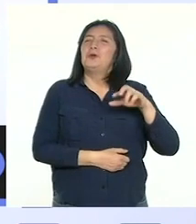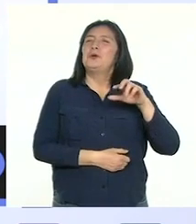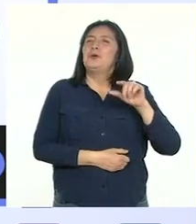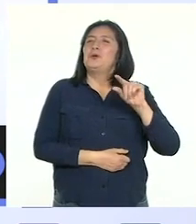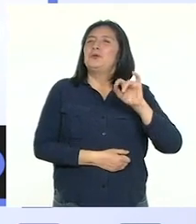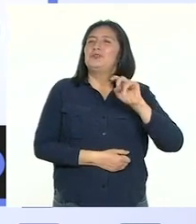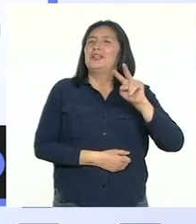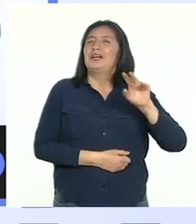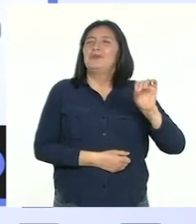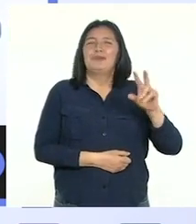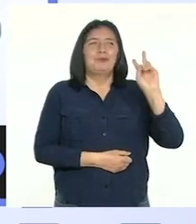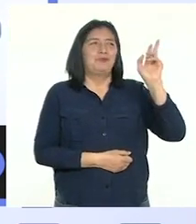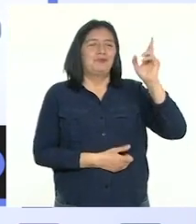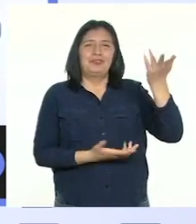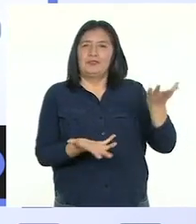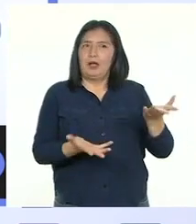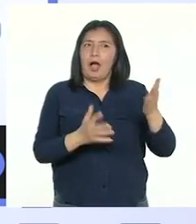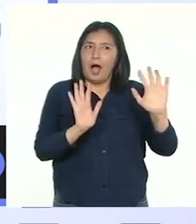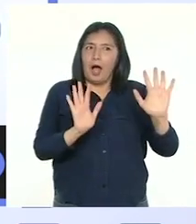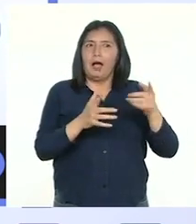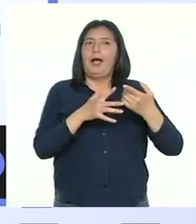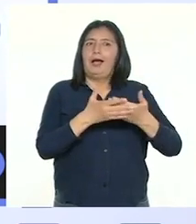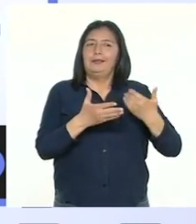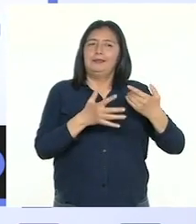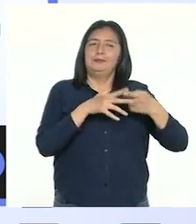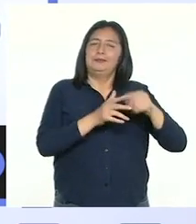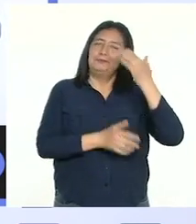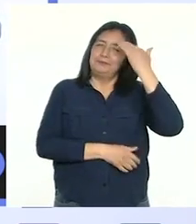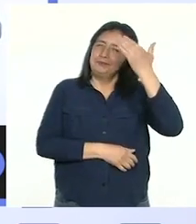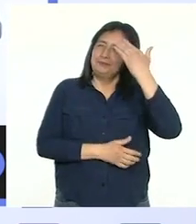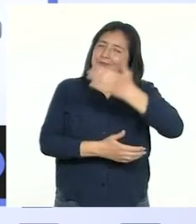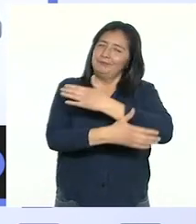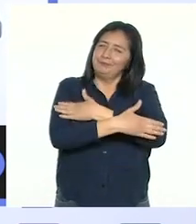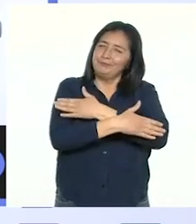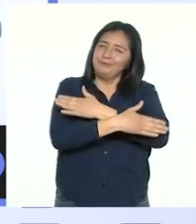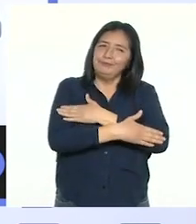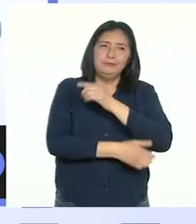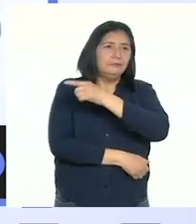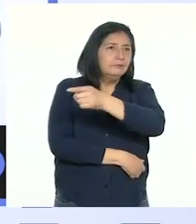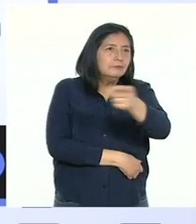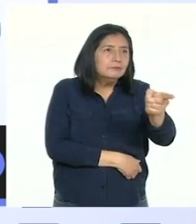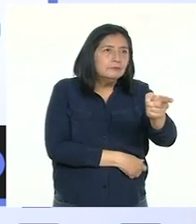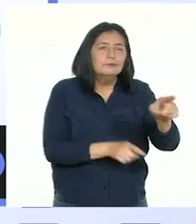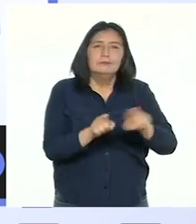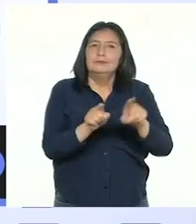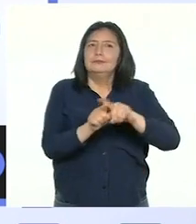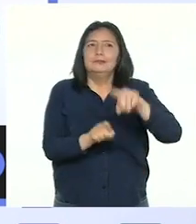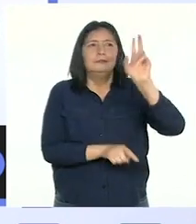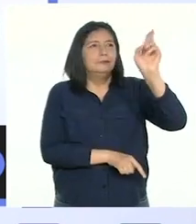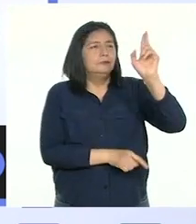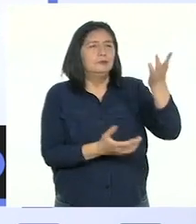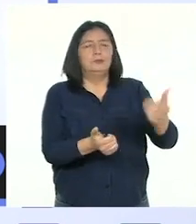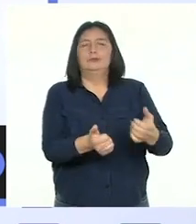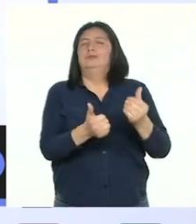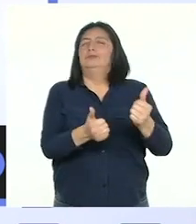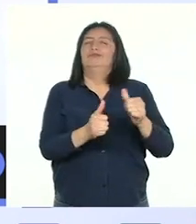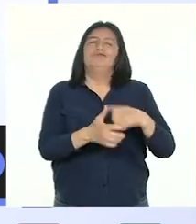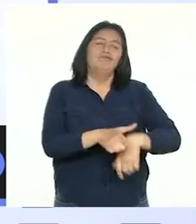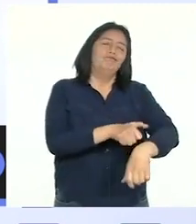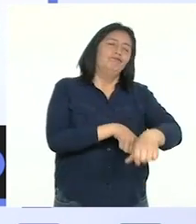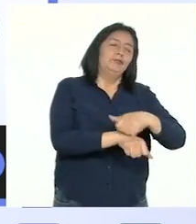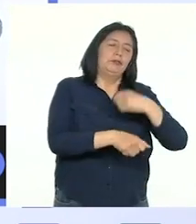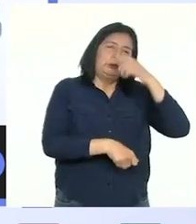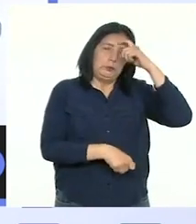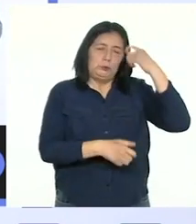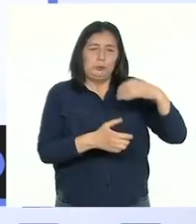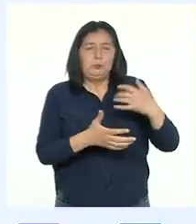Gustavo Romero Velarde y antes de comenzar, quiero saludar y felicitar tanto a ustedes como a sus maestros por seguir esforzándose